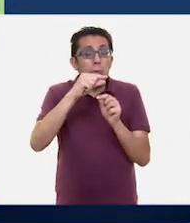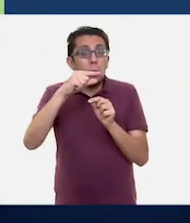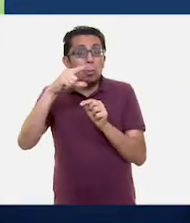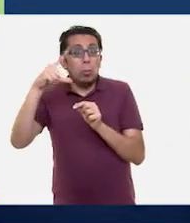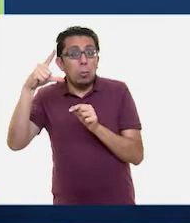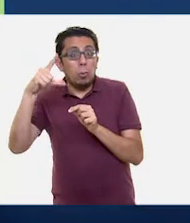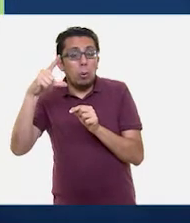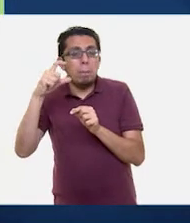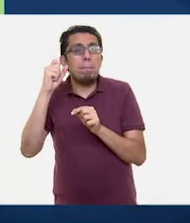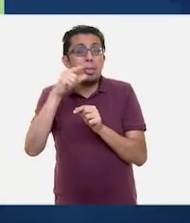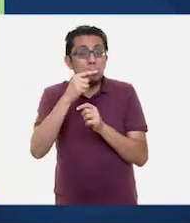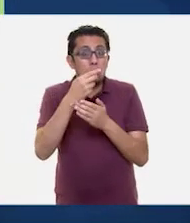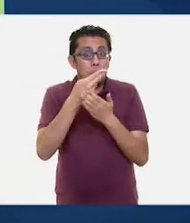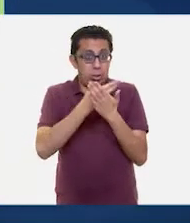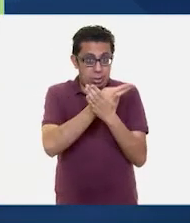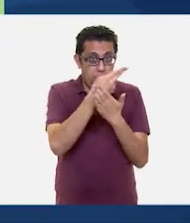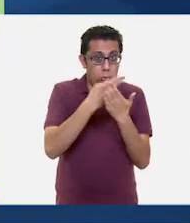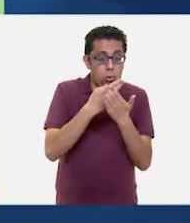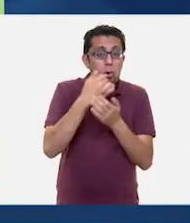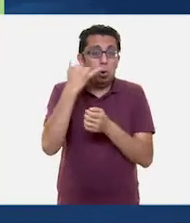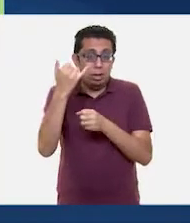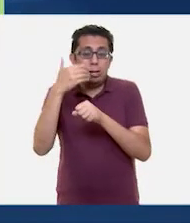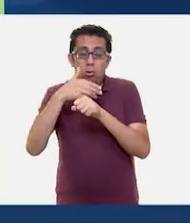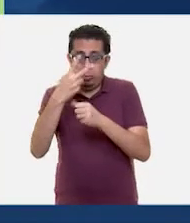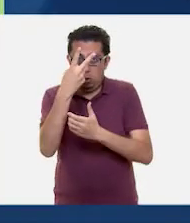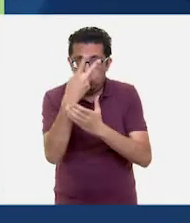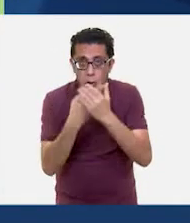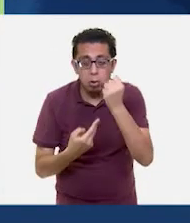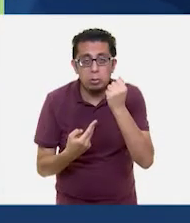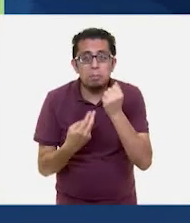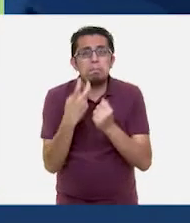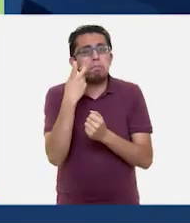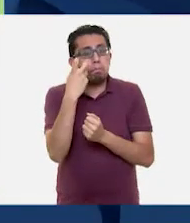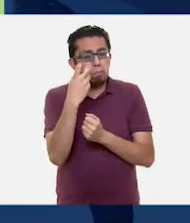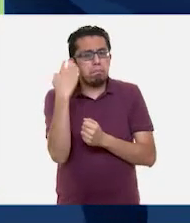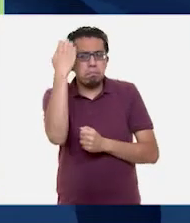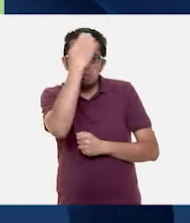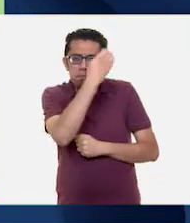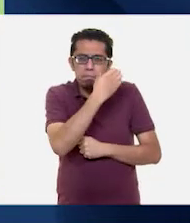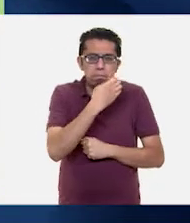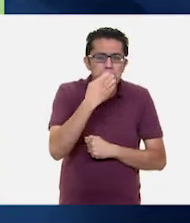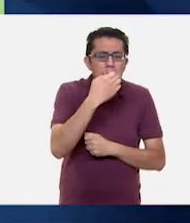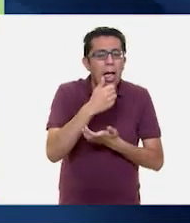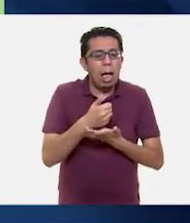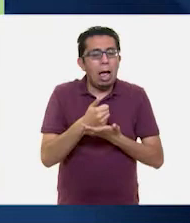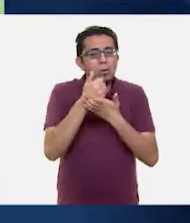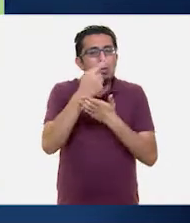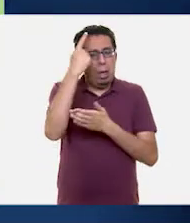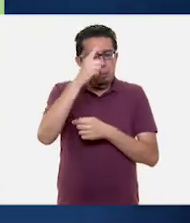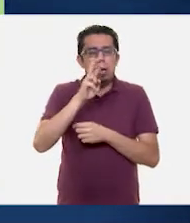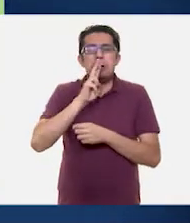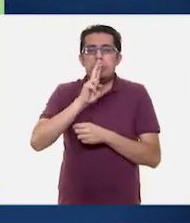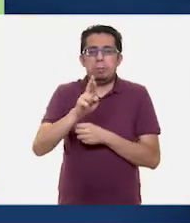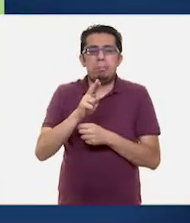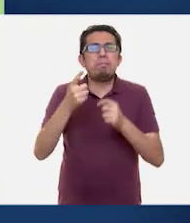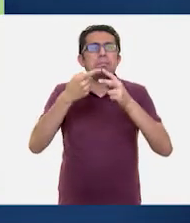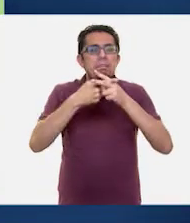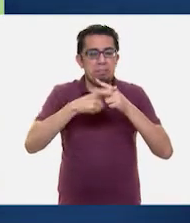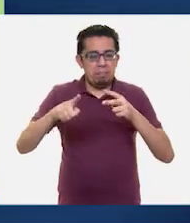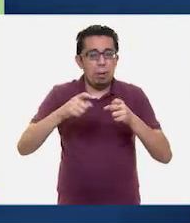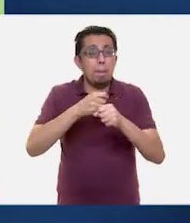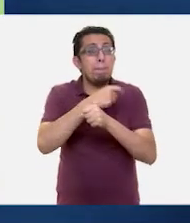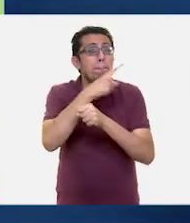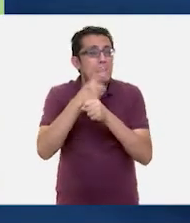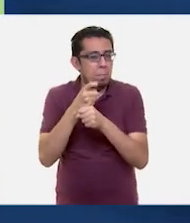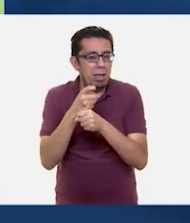de manera gráfica como numérica. Estos dos análisis nos pueden ayudar a encontrar una respuesta. Empecemos con la